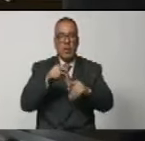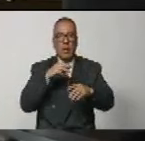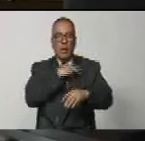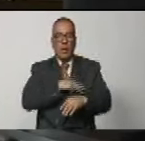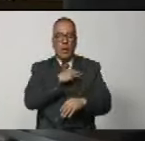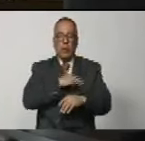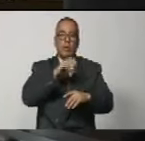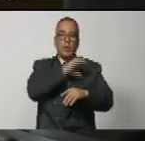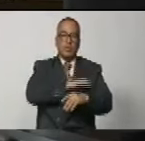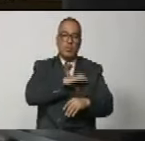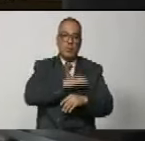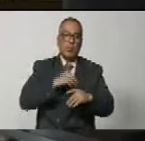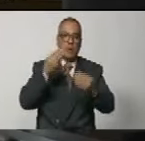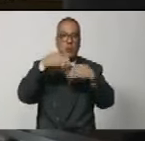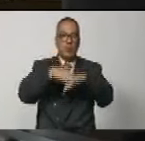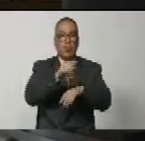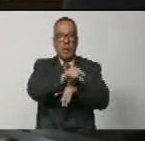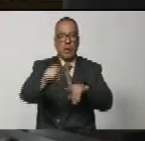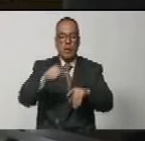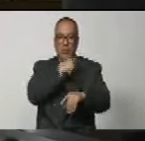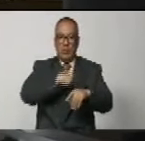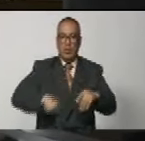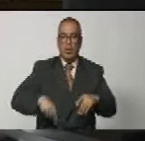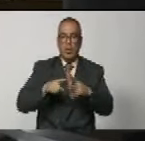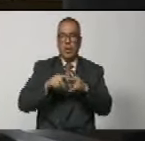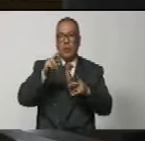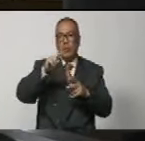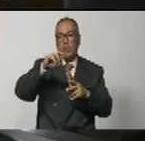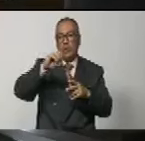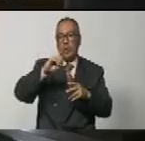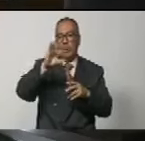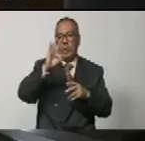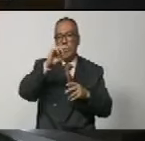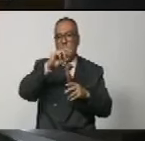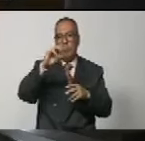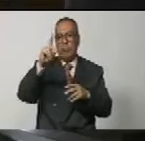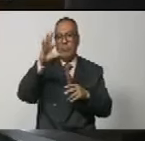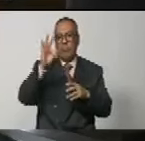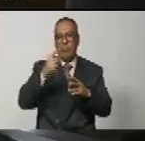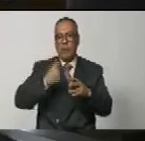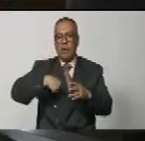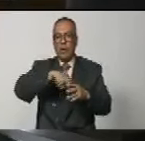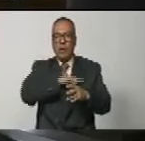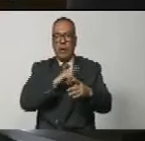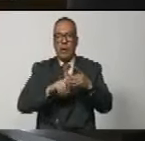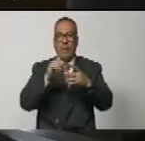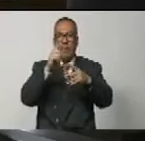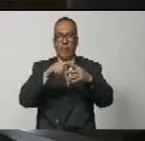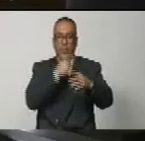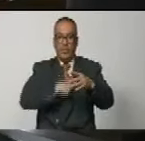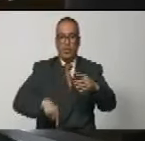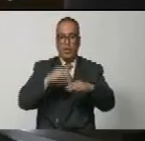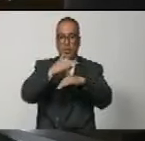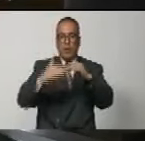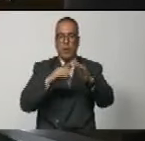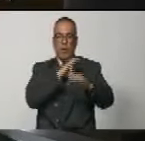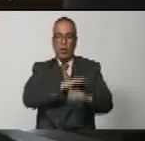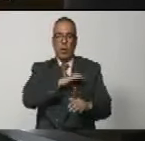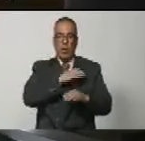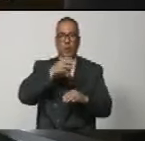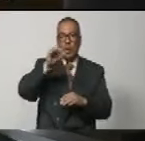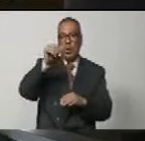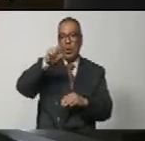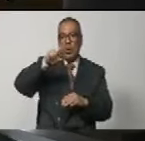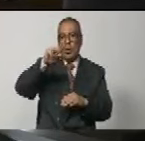Comisión de Desarrollo Integral, en ella a su presidente Rodolfo Crespo, a nuestra presidenta de la subcomisión,